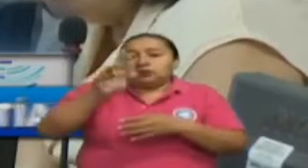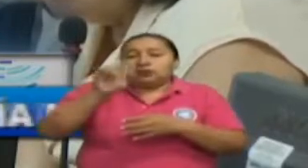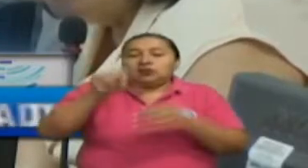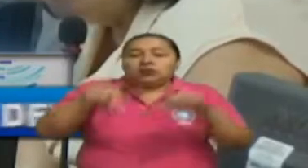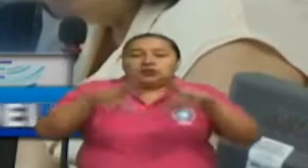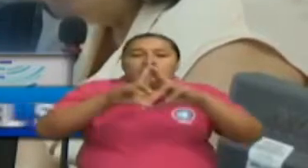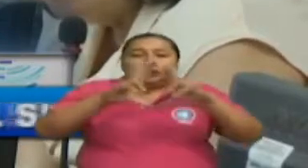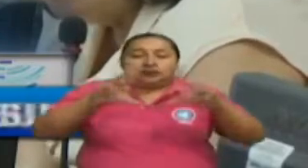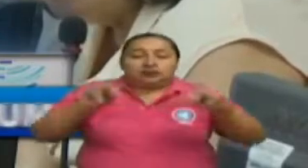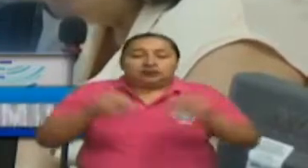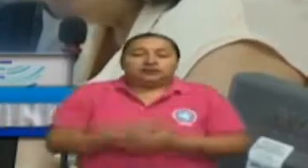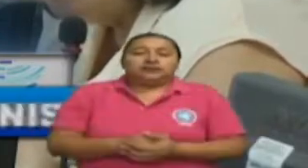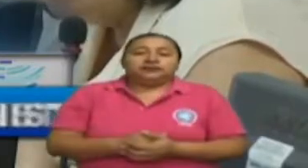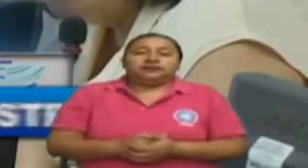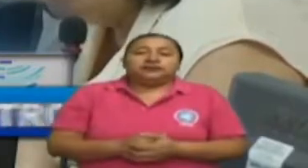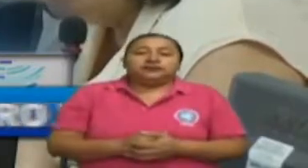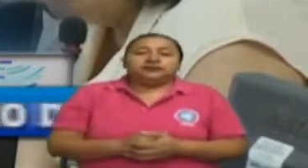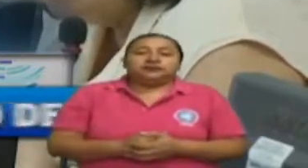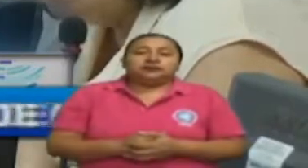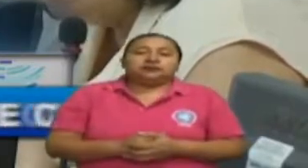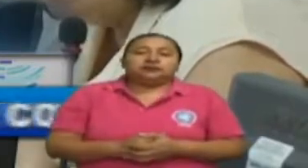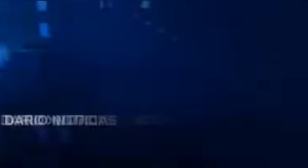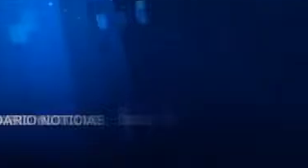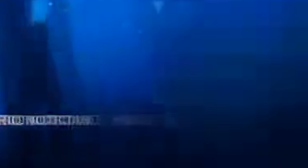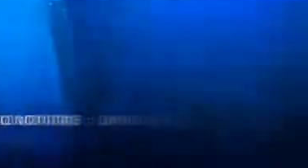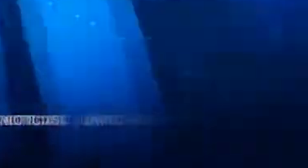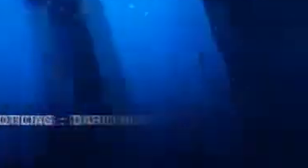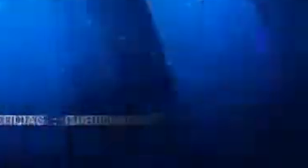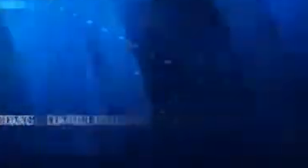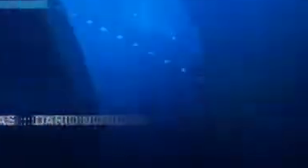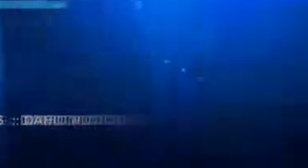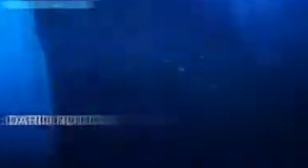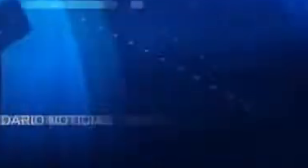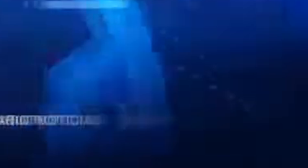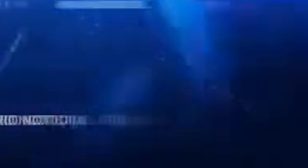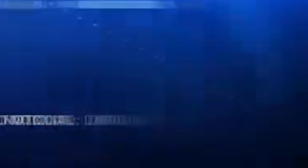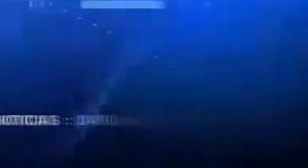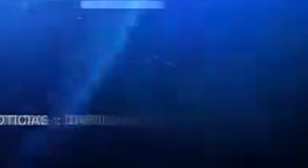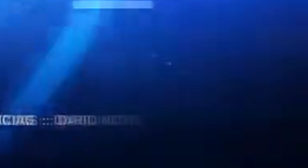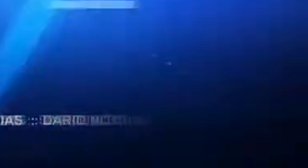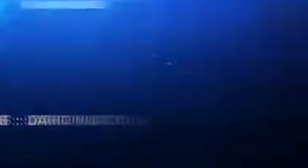población nicaragüense. Darío Noticias,